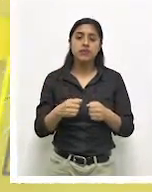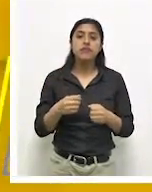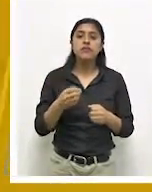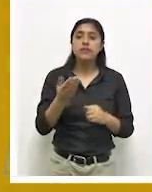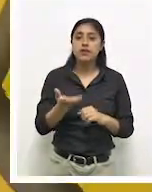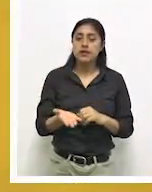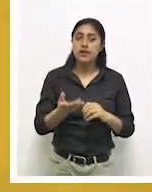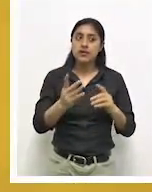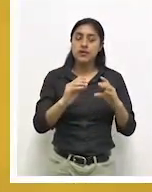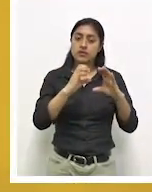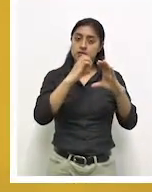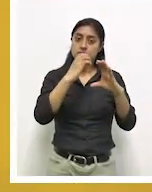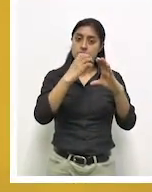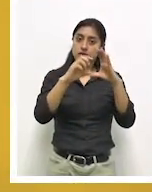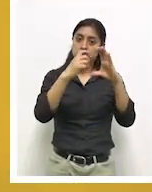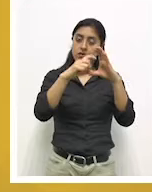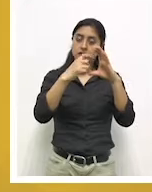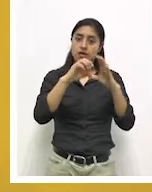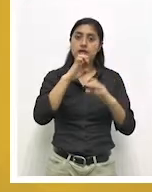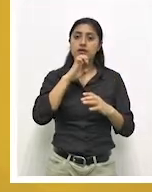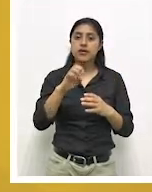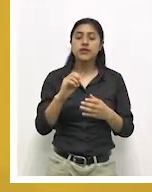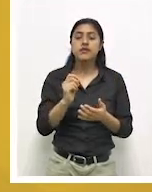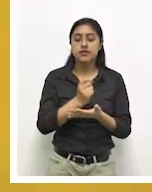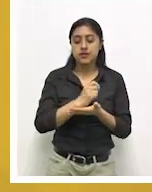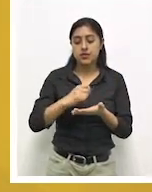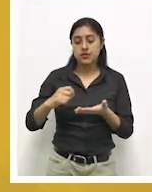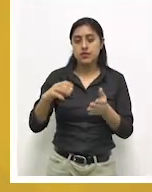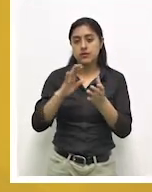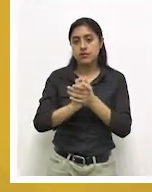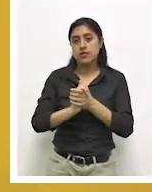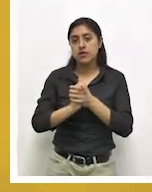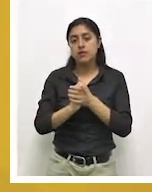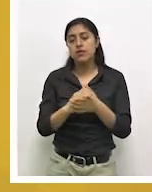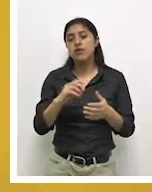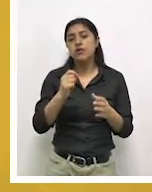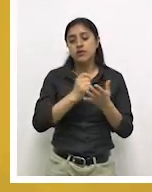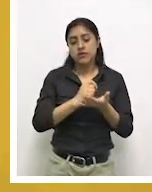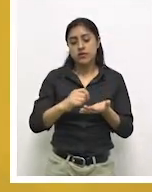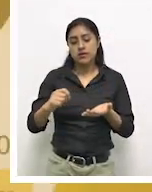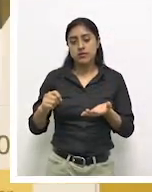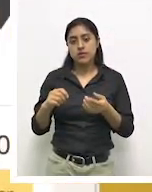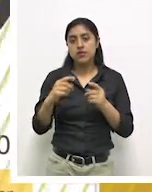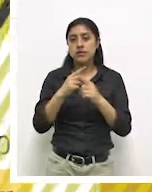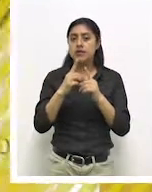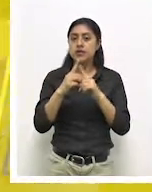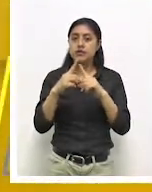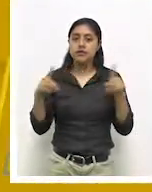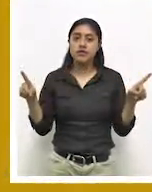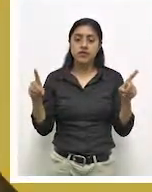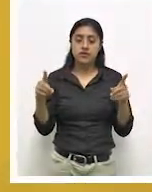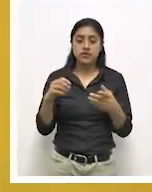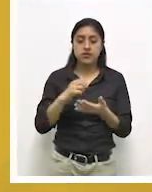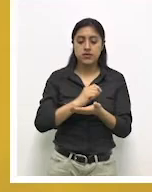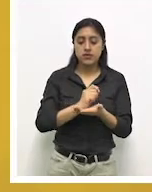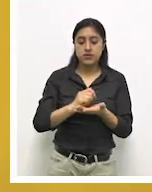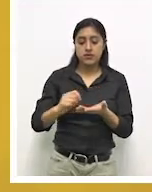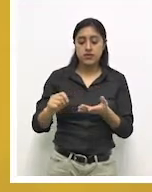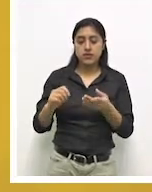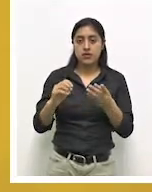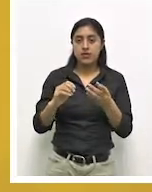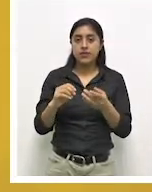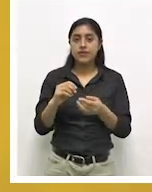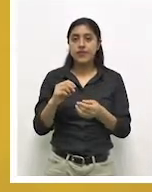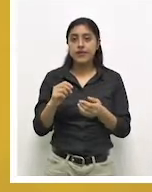son certificación de nacimiento, certificado de matrimonio, divorcio y defunción, reposición del